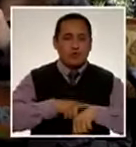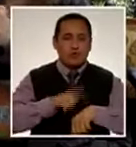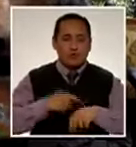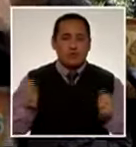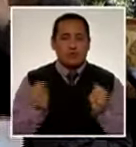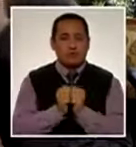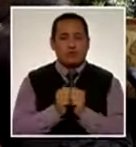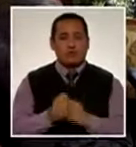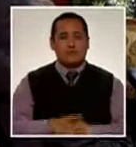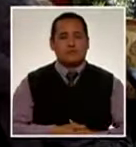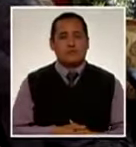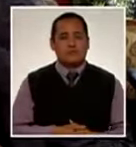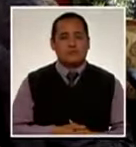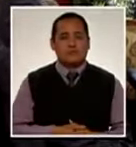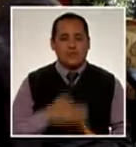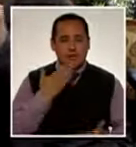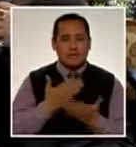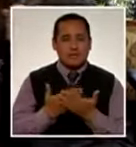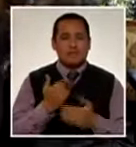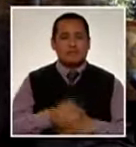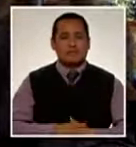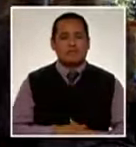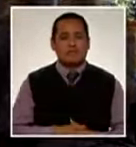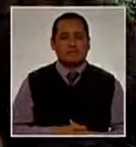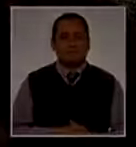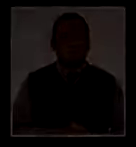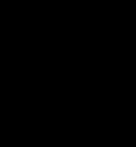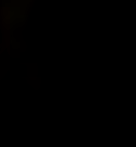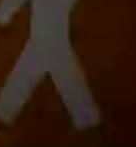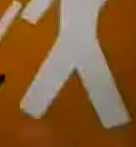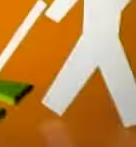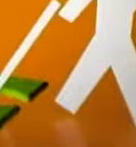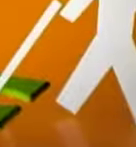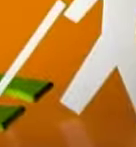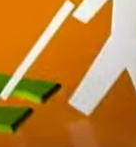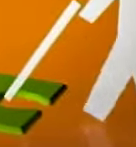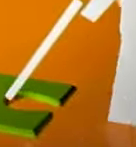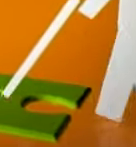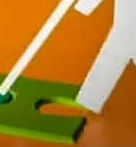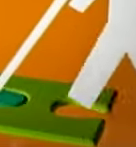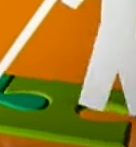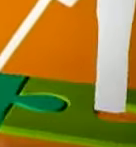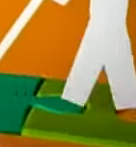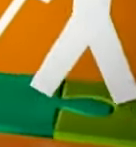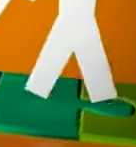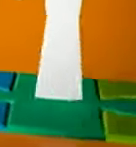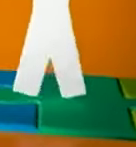este poco tiempo que estarás con nosotros. Gracias. Gracias.